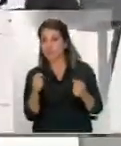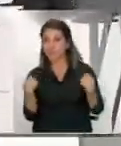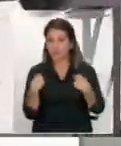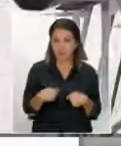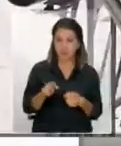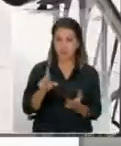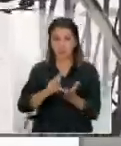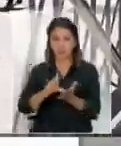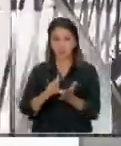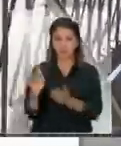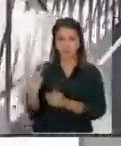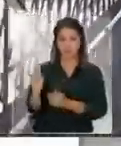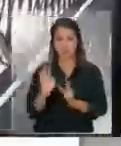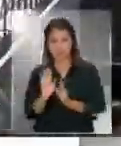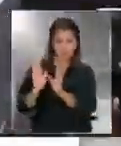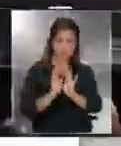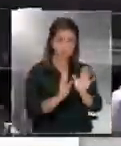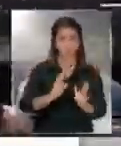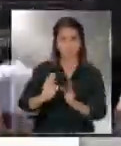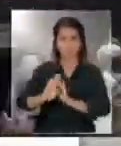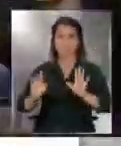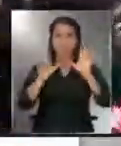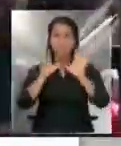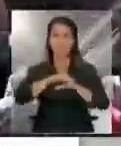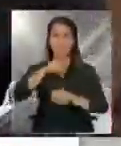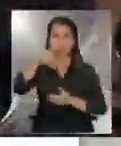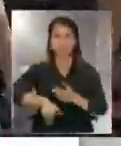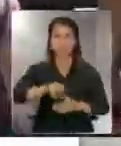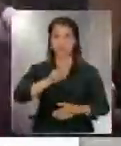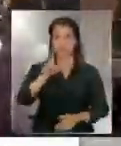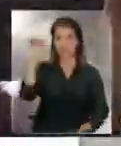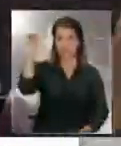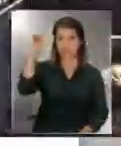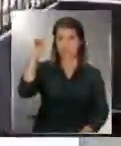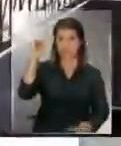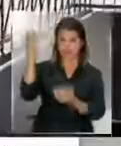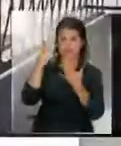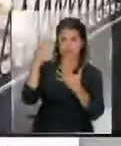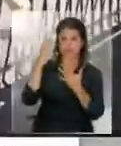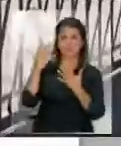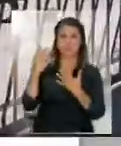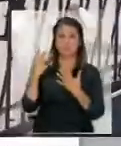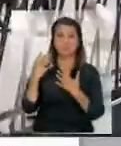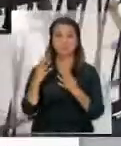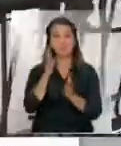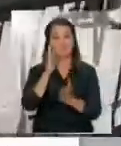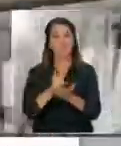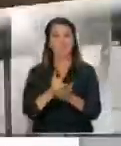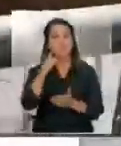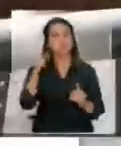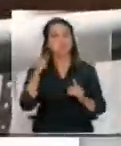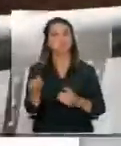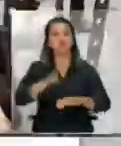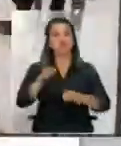que nadie me esté empujando. 7 de la tarde, 27 grados de calor. Grace se prepara para abordar el metro y